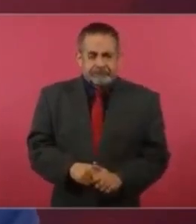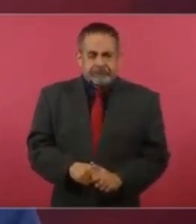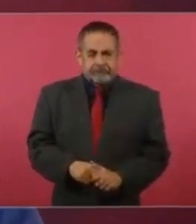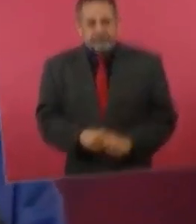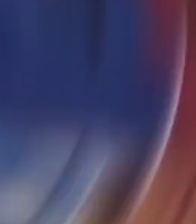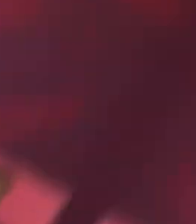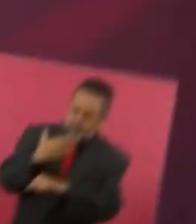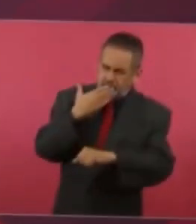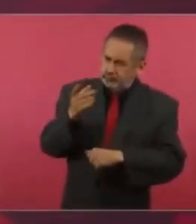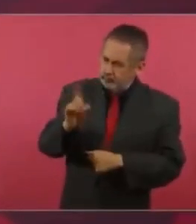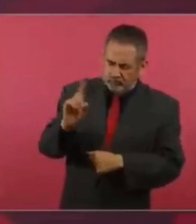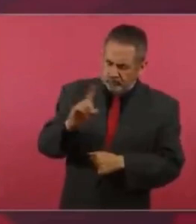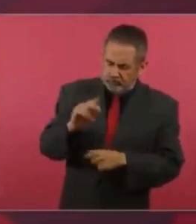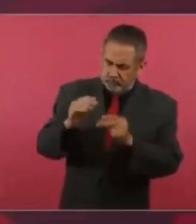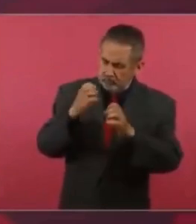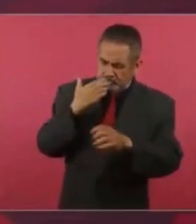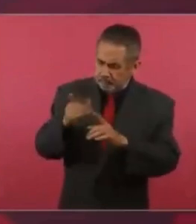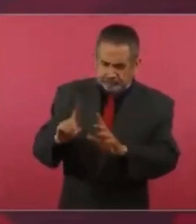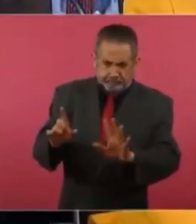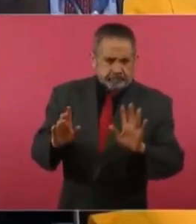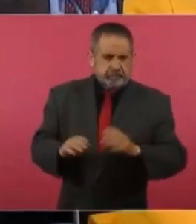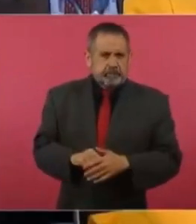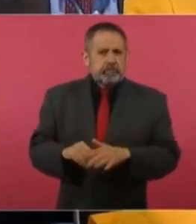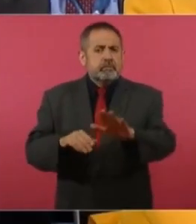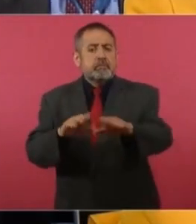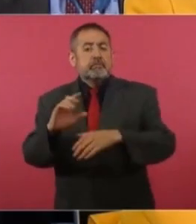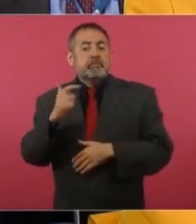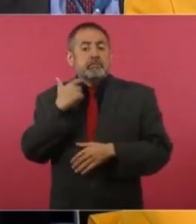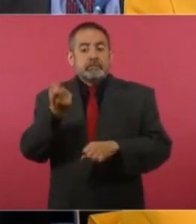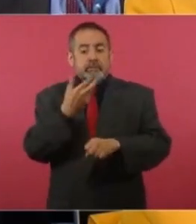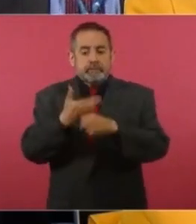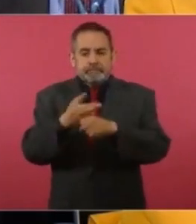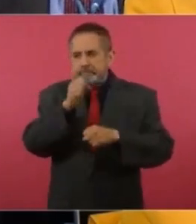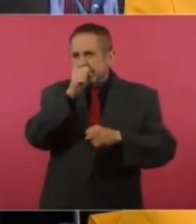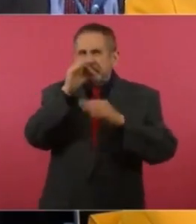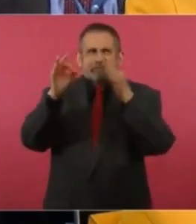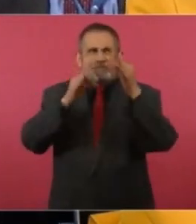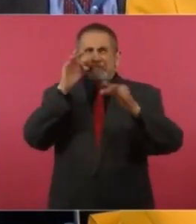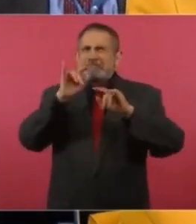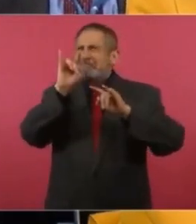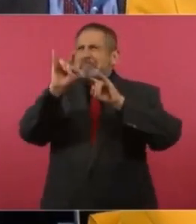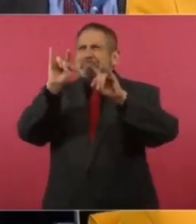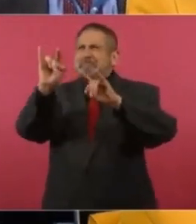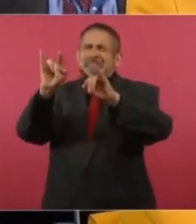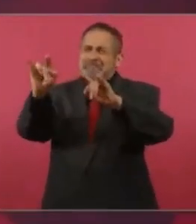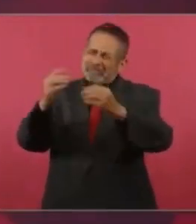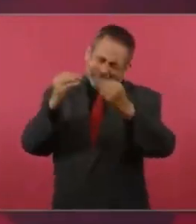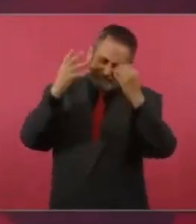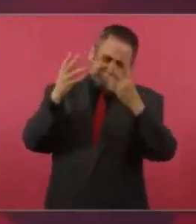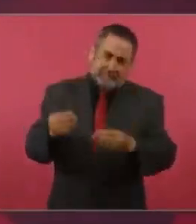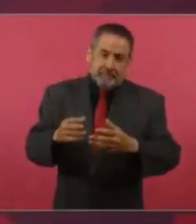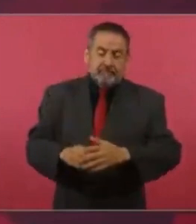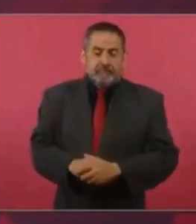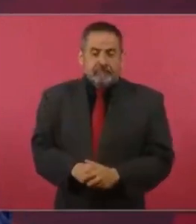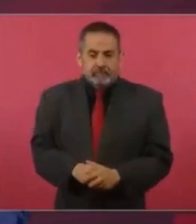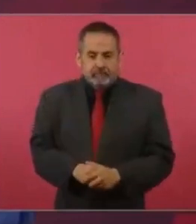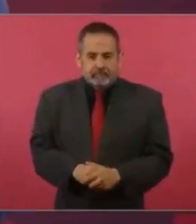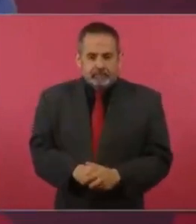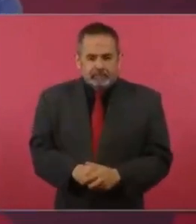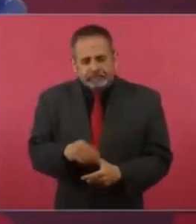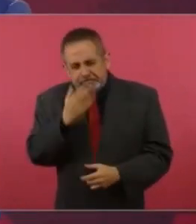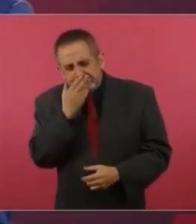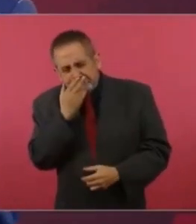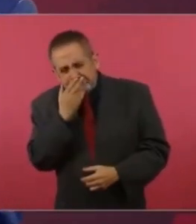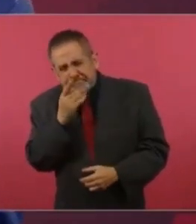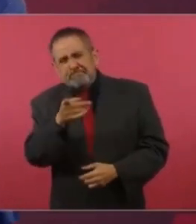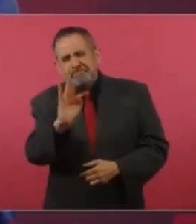contratación de estos servicios. Hablaban del exsecretario Adán, él es el que más anuncios tiene, por ejemplo. A lo mejor por eso lo están